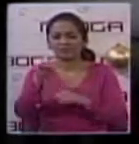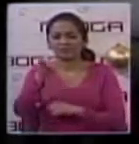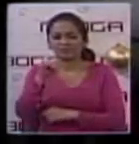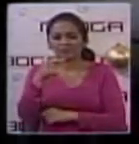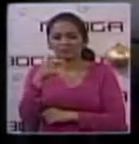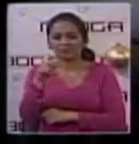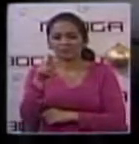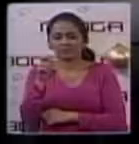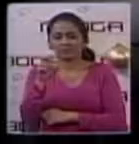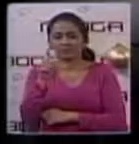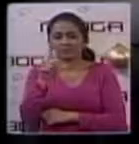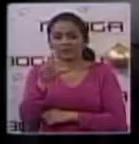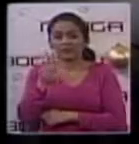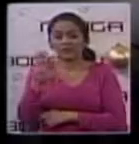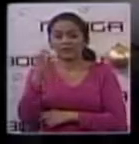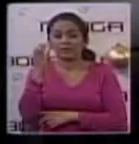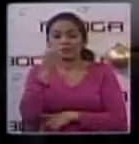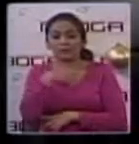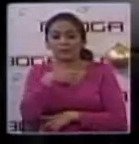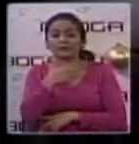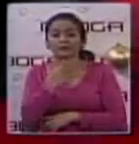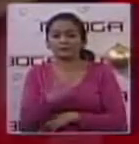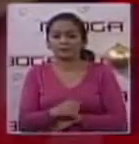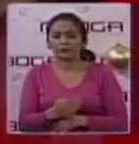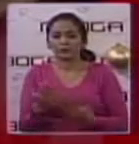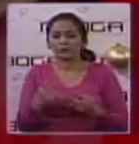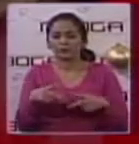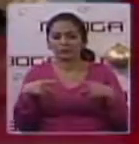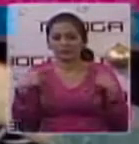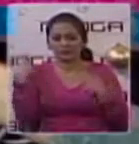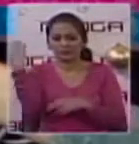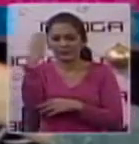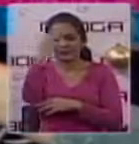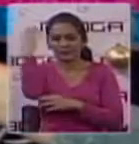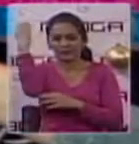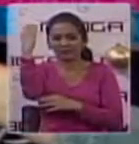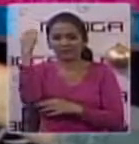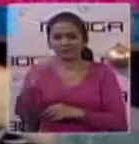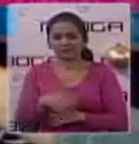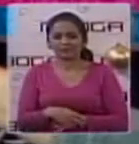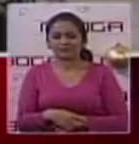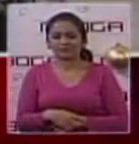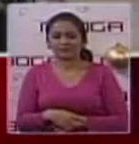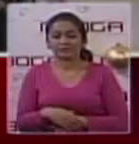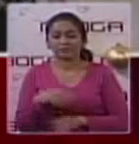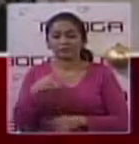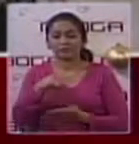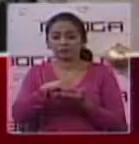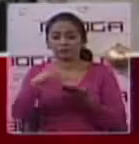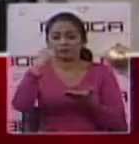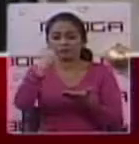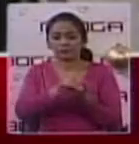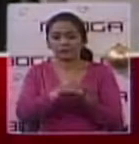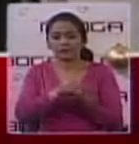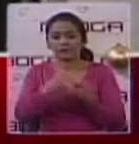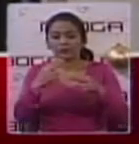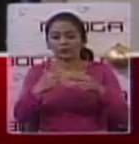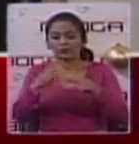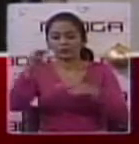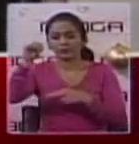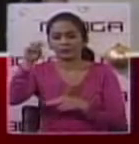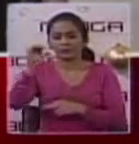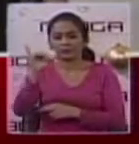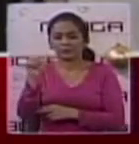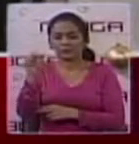diseñador ambateño que radica en la ciudad de colombia mi marca el moyano es una narrativa de